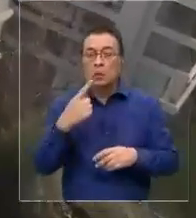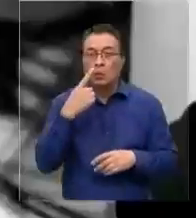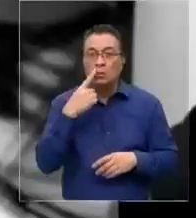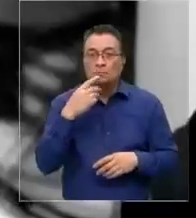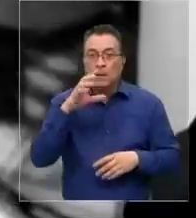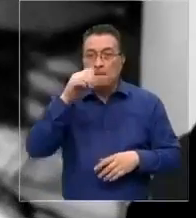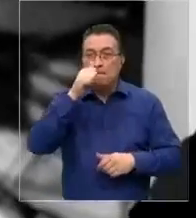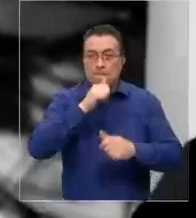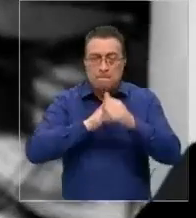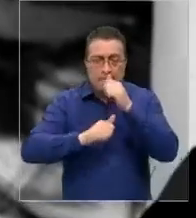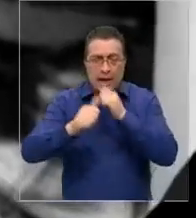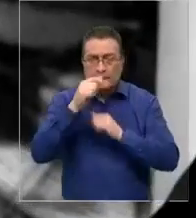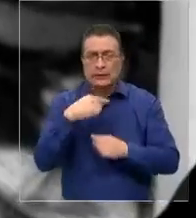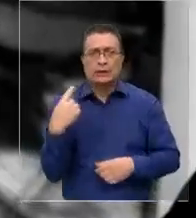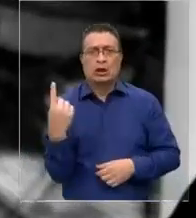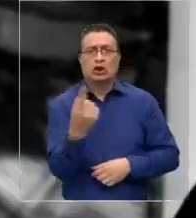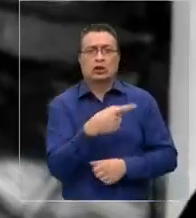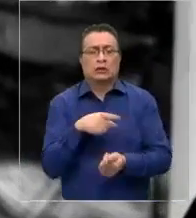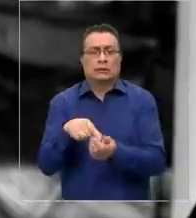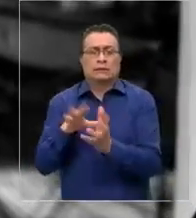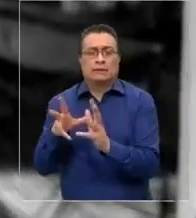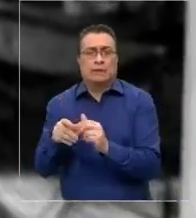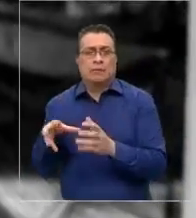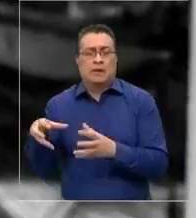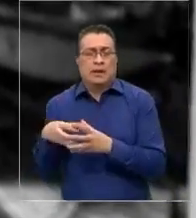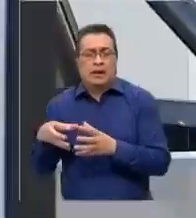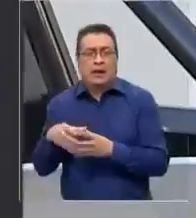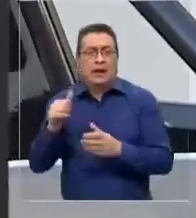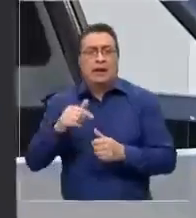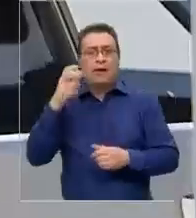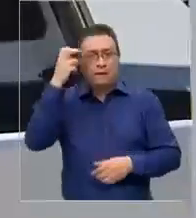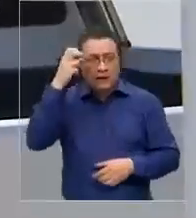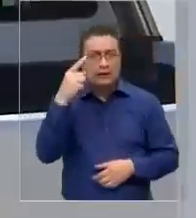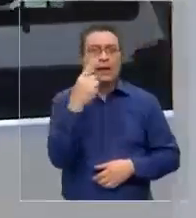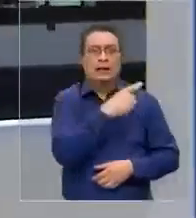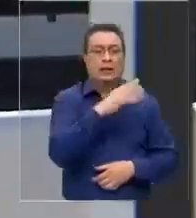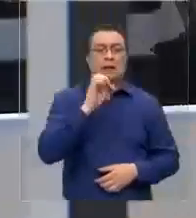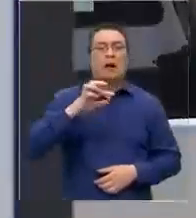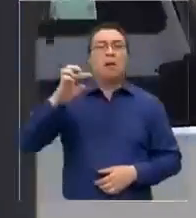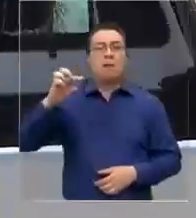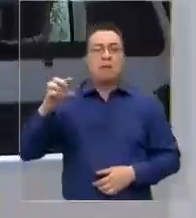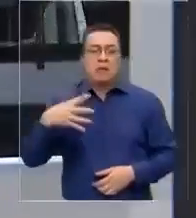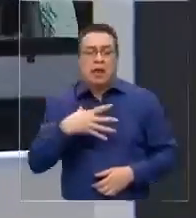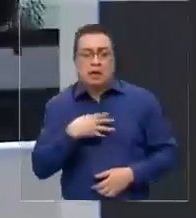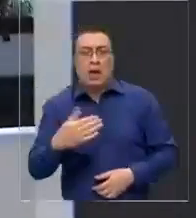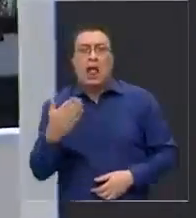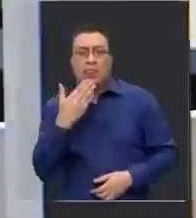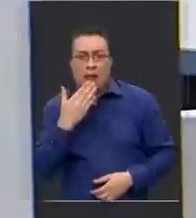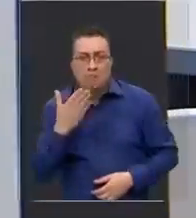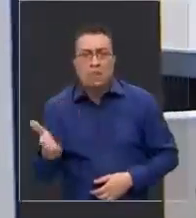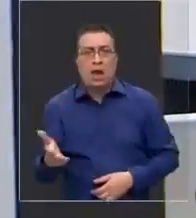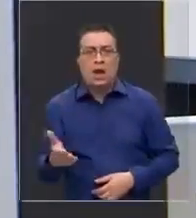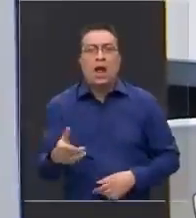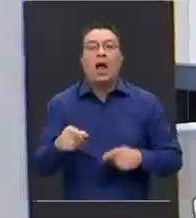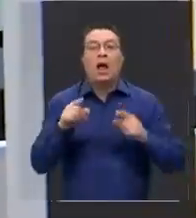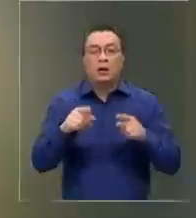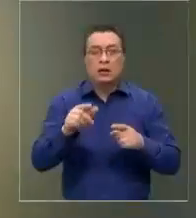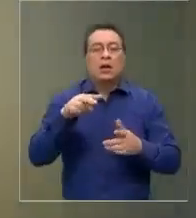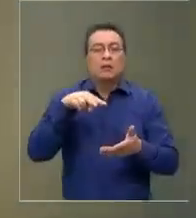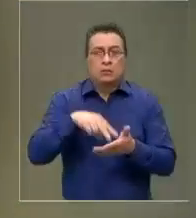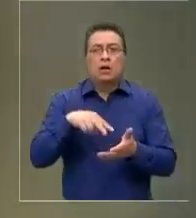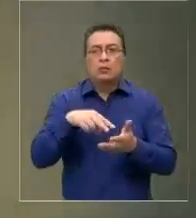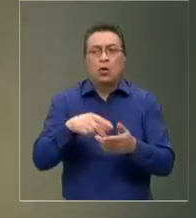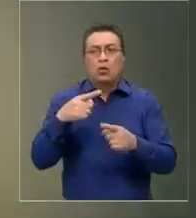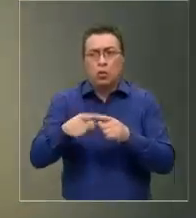la paciencia de los cercanos de Nayara, tanto de su familia en Brasil como del padre de su hija. Así, han debido esperar